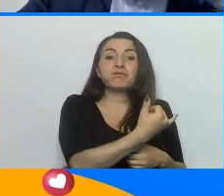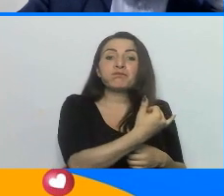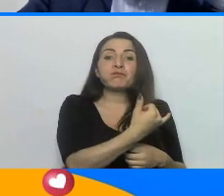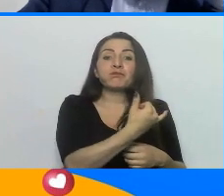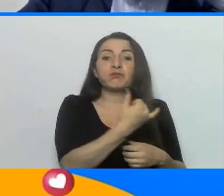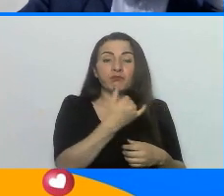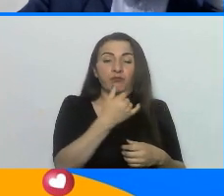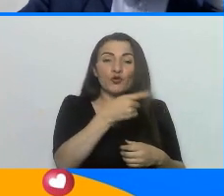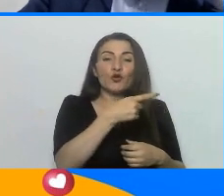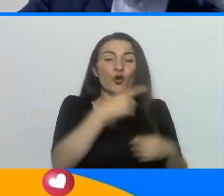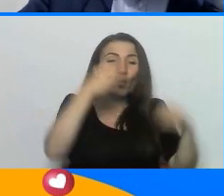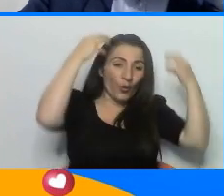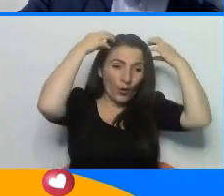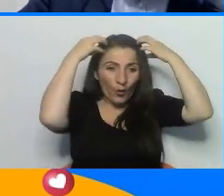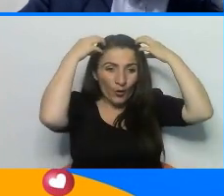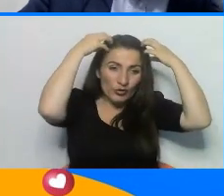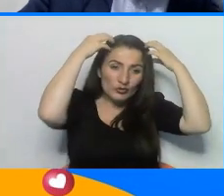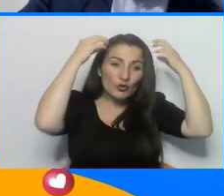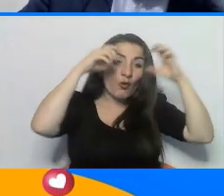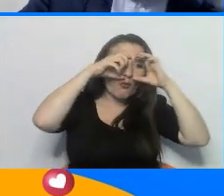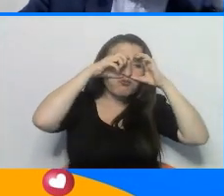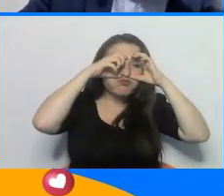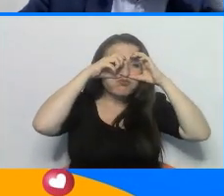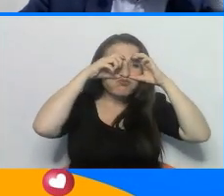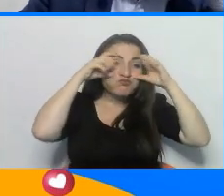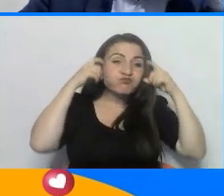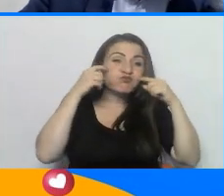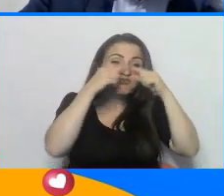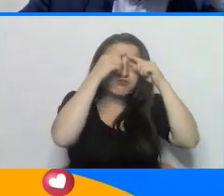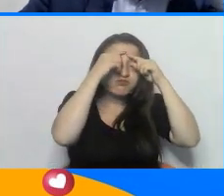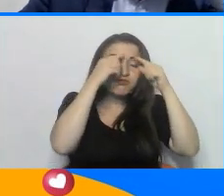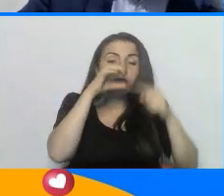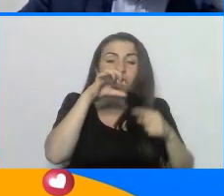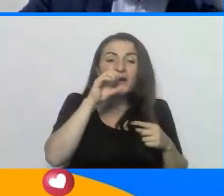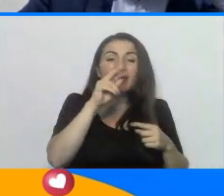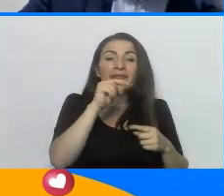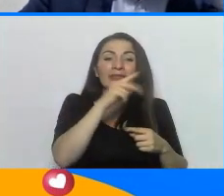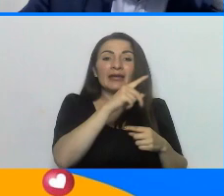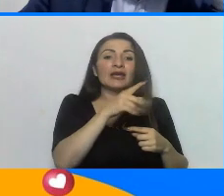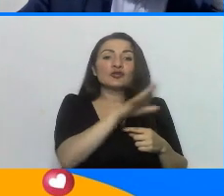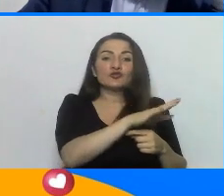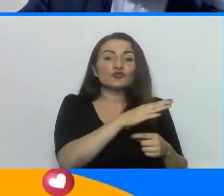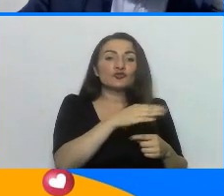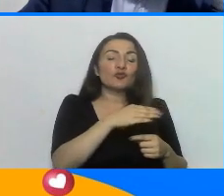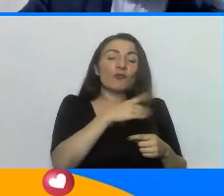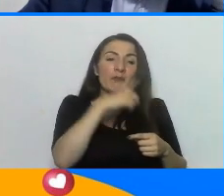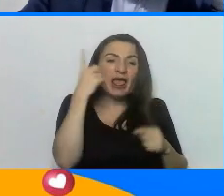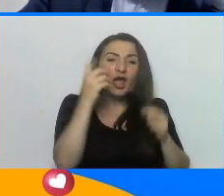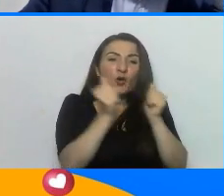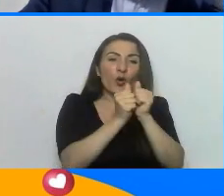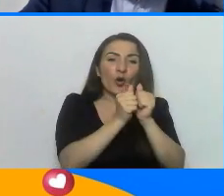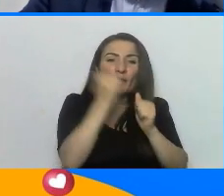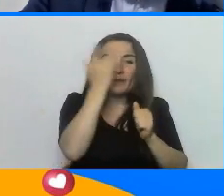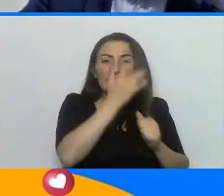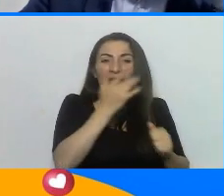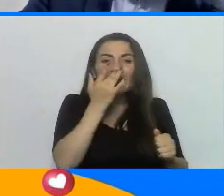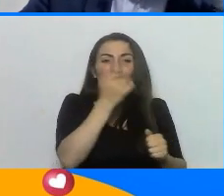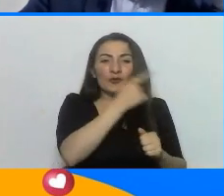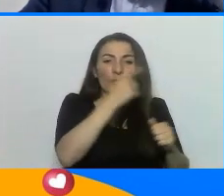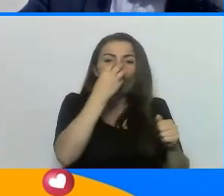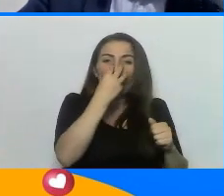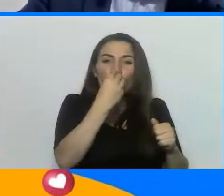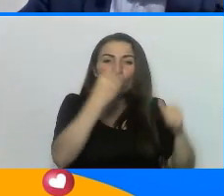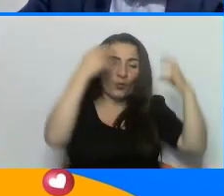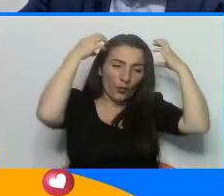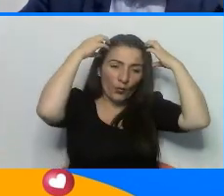panda? Porque esto es un ecosistema típico de las zonas orientales, el bosque templado. Por eso los pandas se desarrollan en un bosque